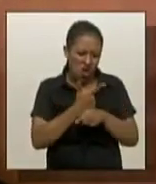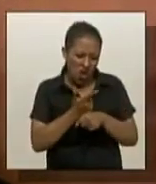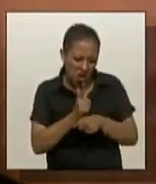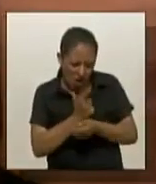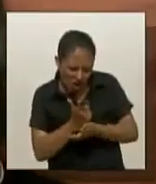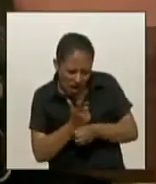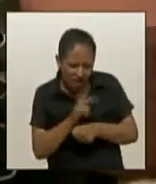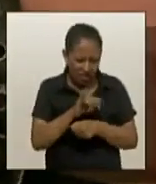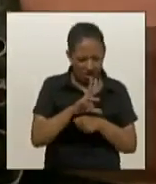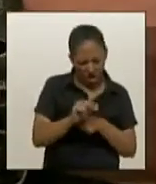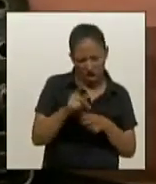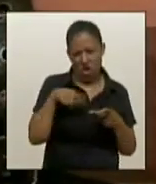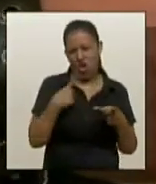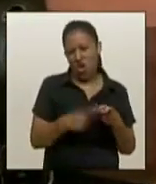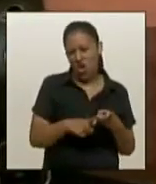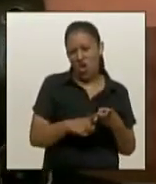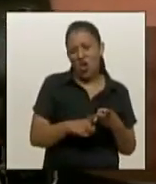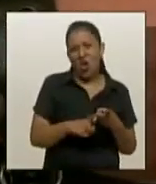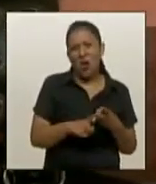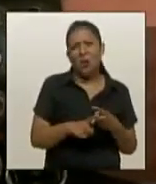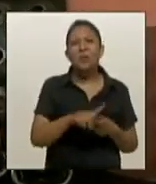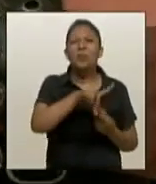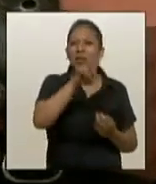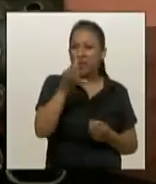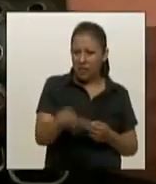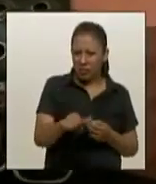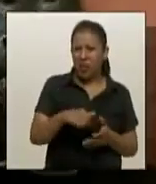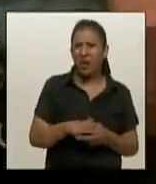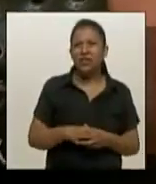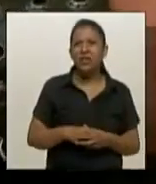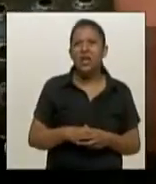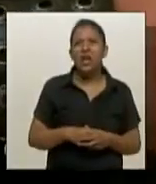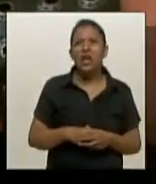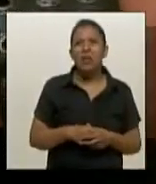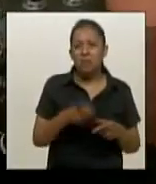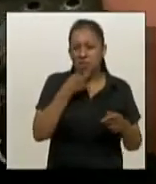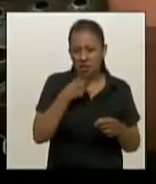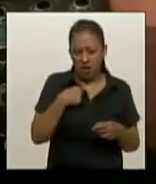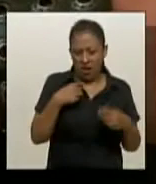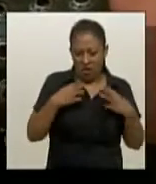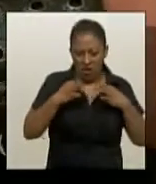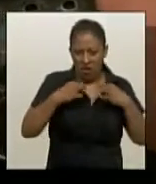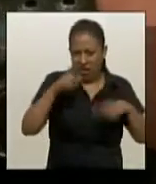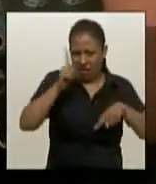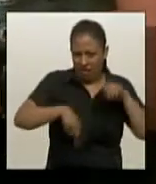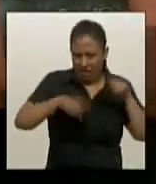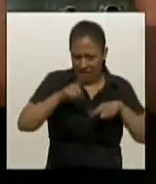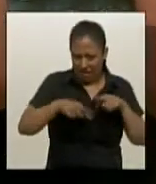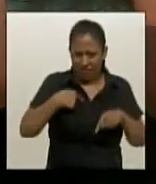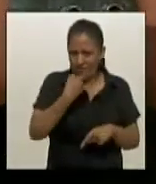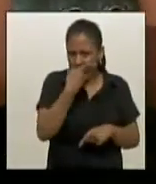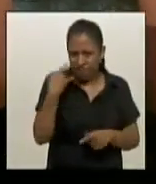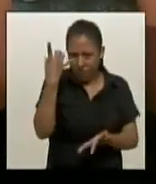estas cosas. Y posterior a ello me hicieron que me desnudara que estuvieran paños menores